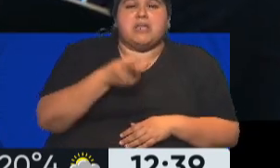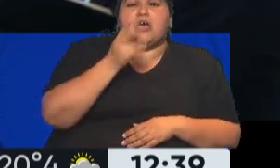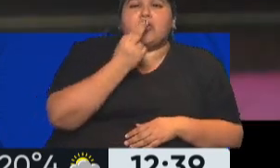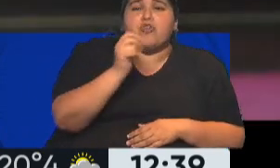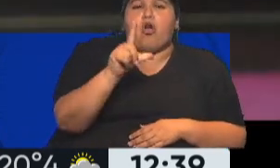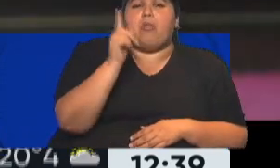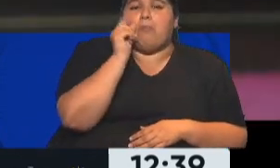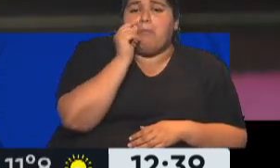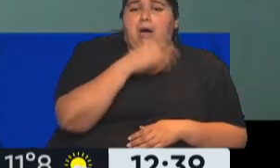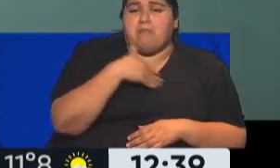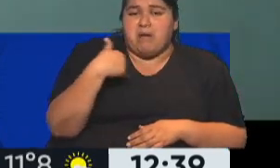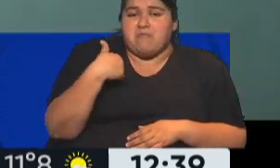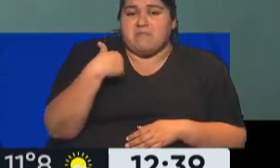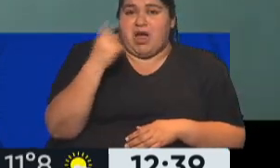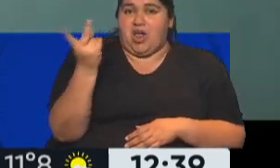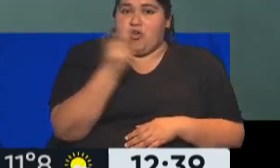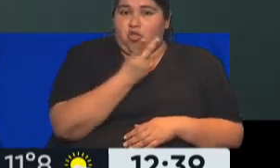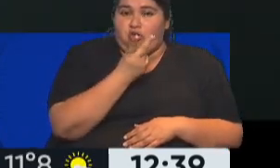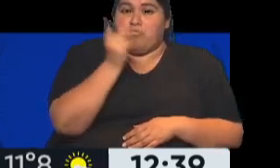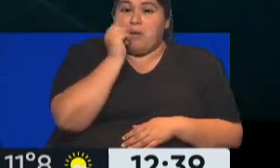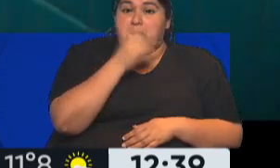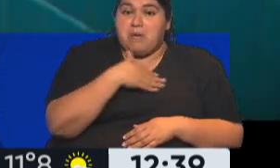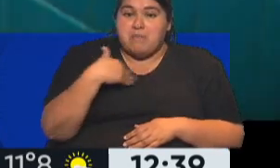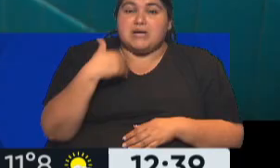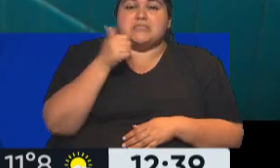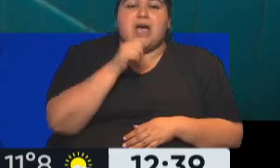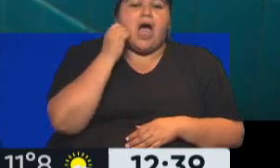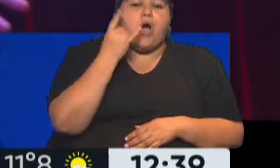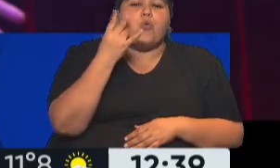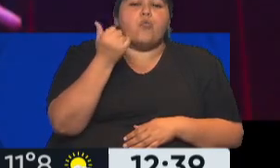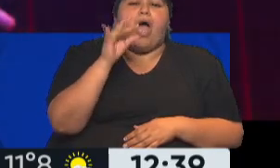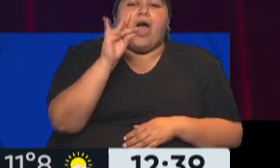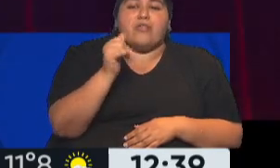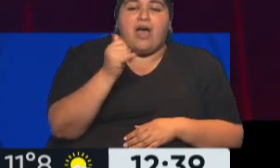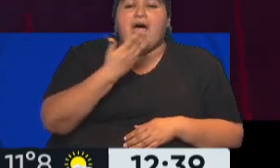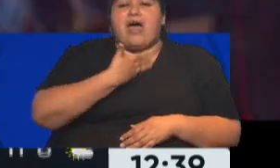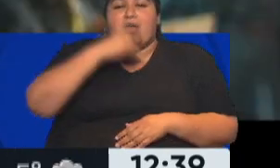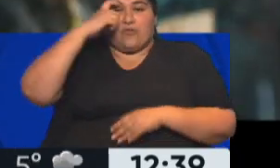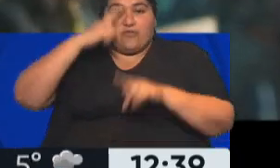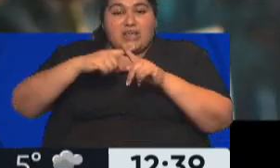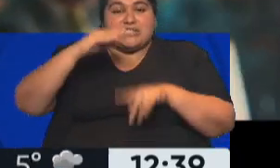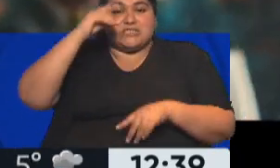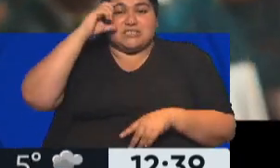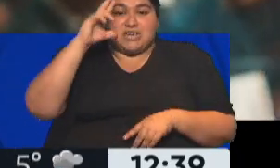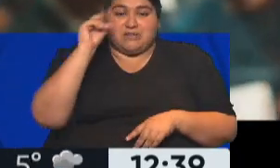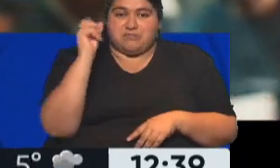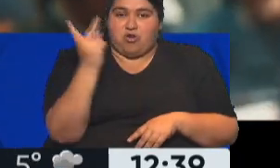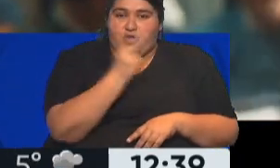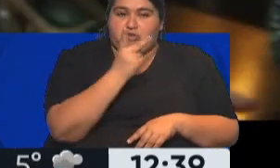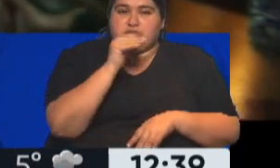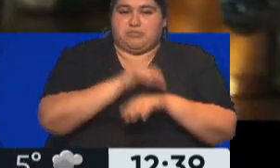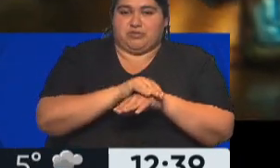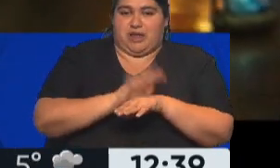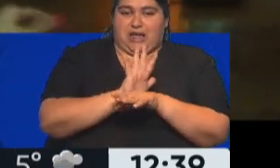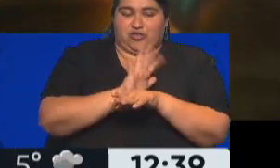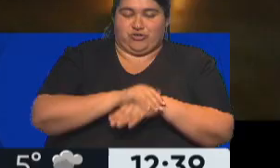dos personajes que compartimos ahora con ustedes, Alejandro Aguada y Alejandra Fletchner. Si lo hacemos con